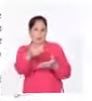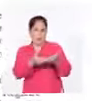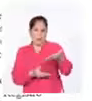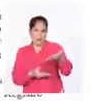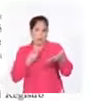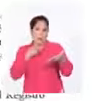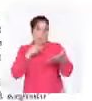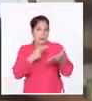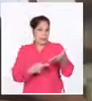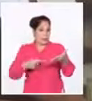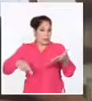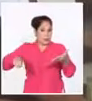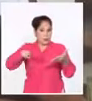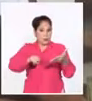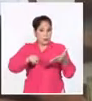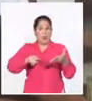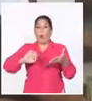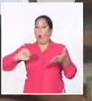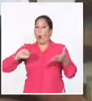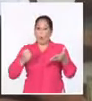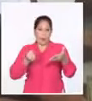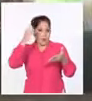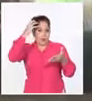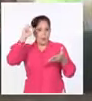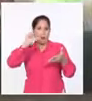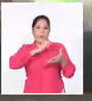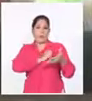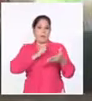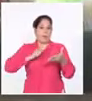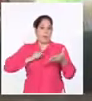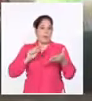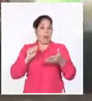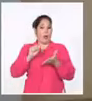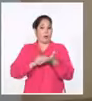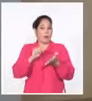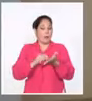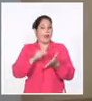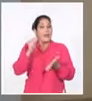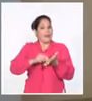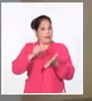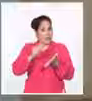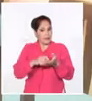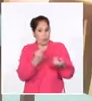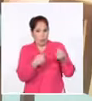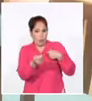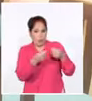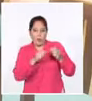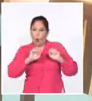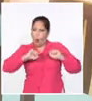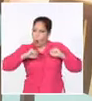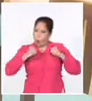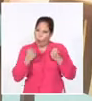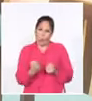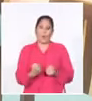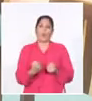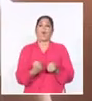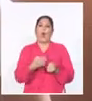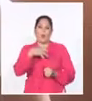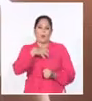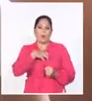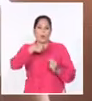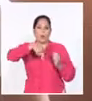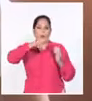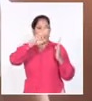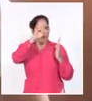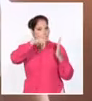señala que todos los establecimientos estatales y privados inscritos en el Registro Central Comercial tienen la obligación de poseer, y yo